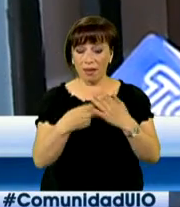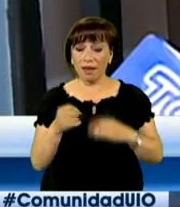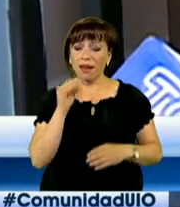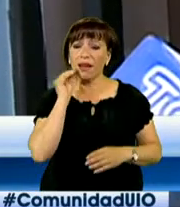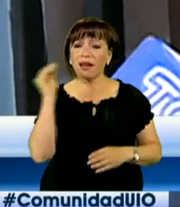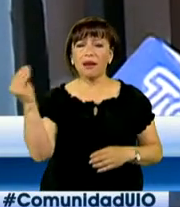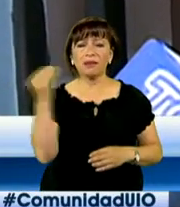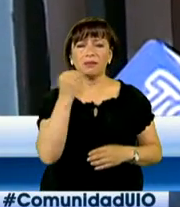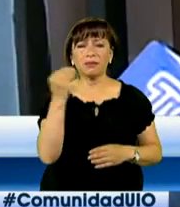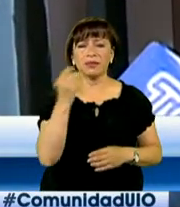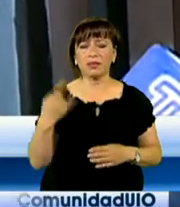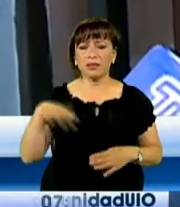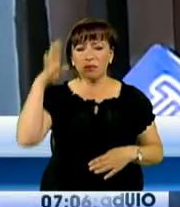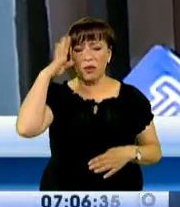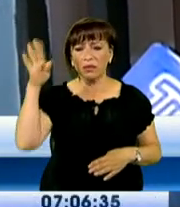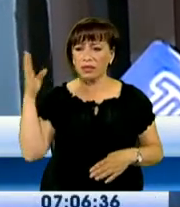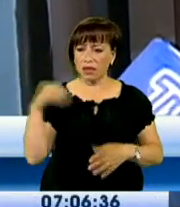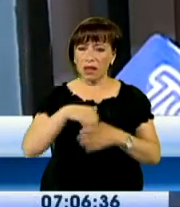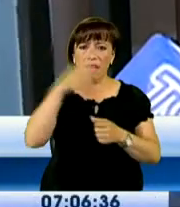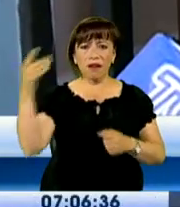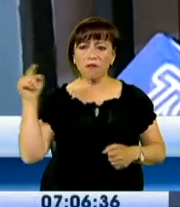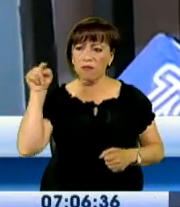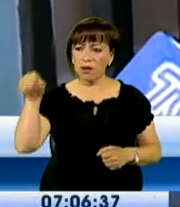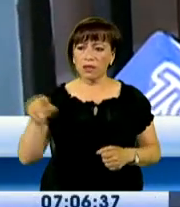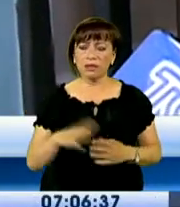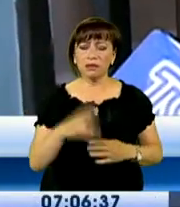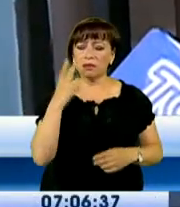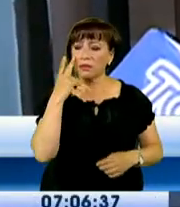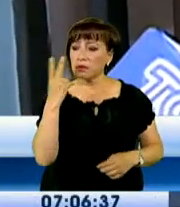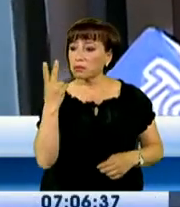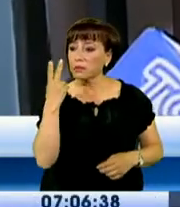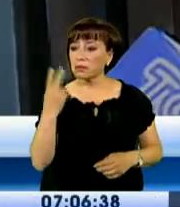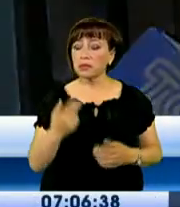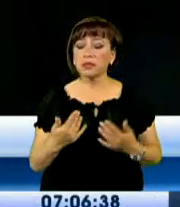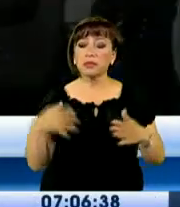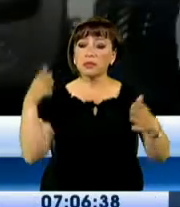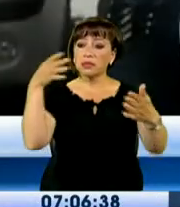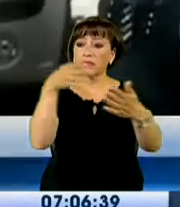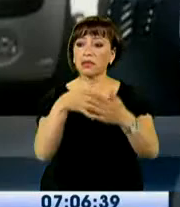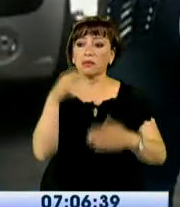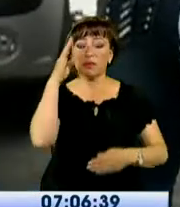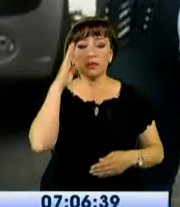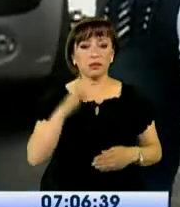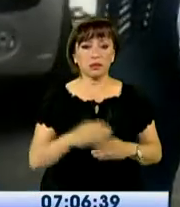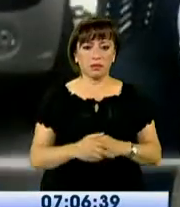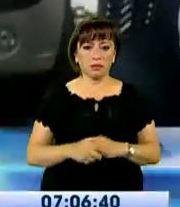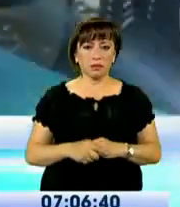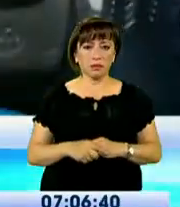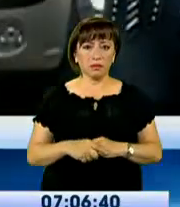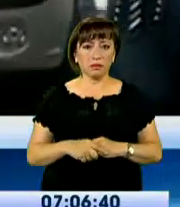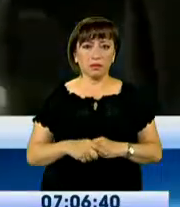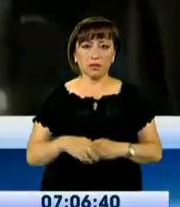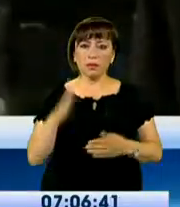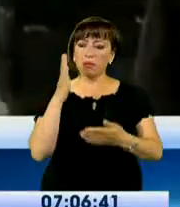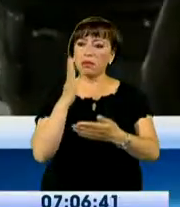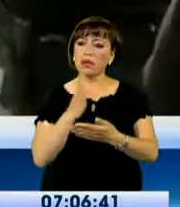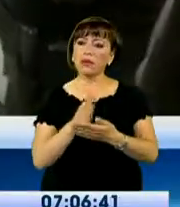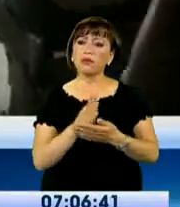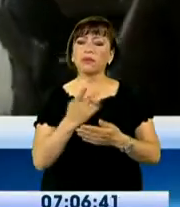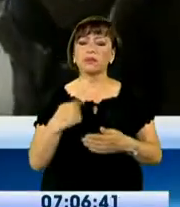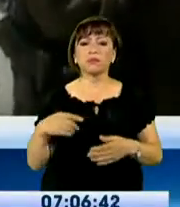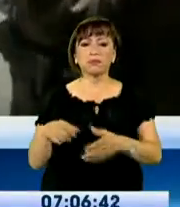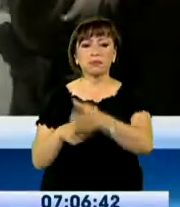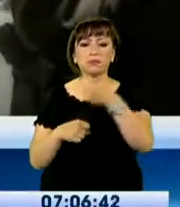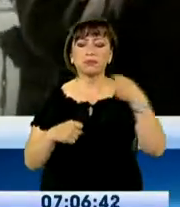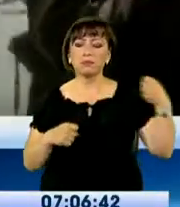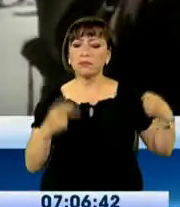Y cuando me asomé estaba patrullero ahí, le llevaban al chico, le llevaban preso ya. Pararon por un momento las labores y salieron a la vía, donde se